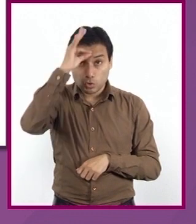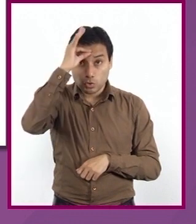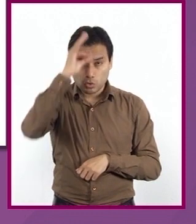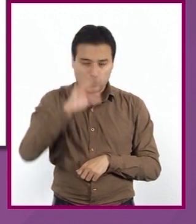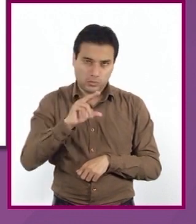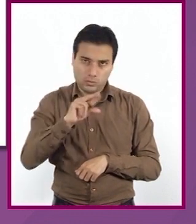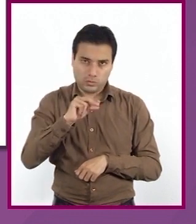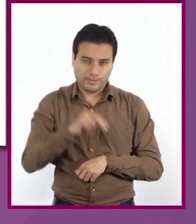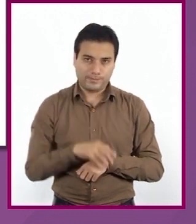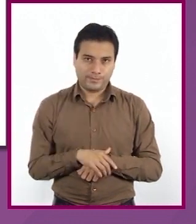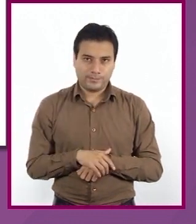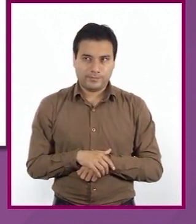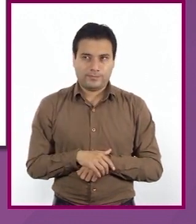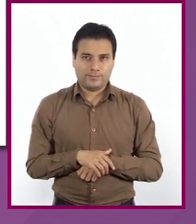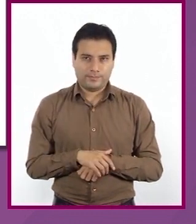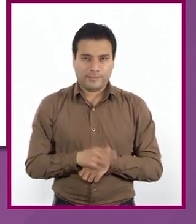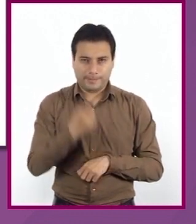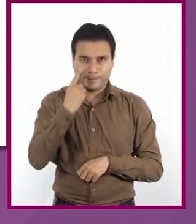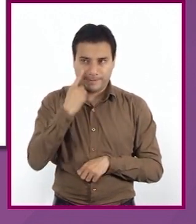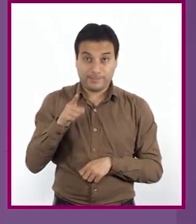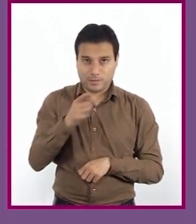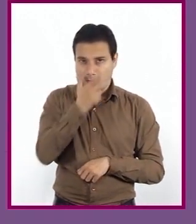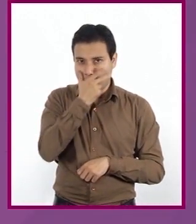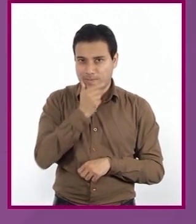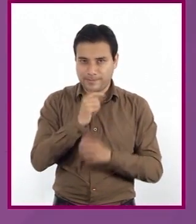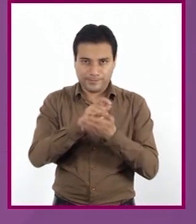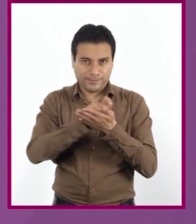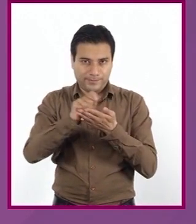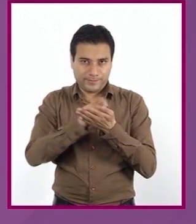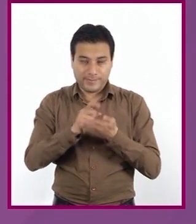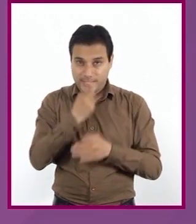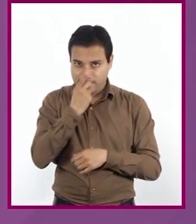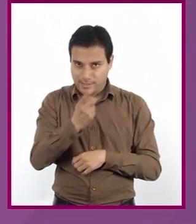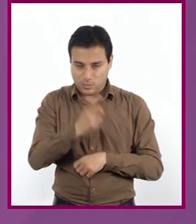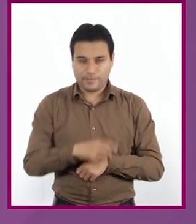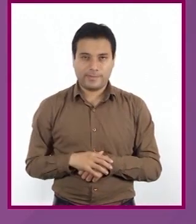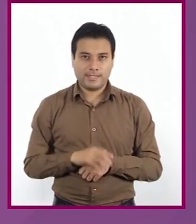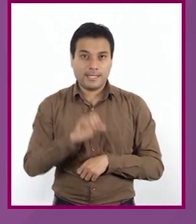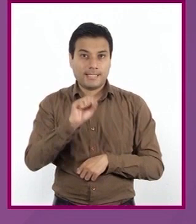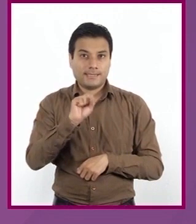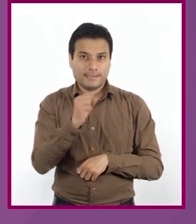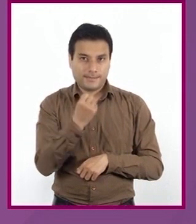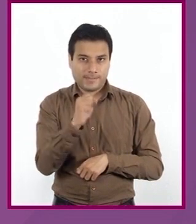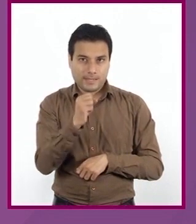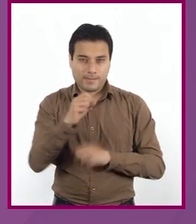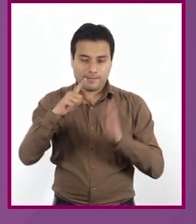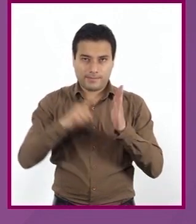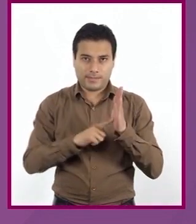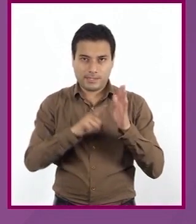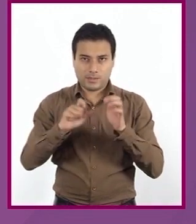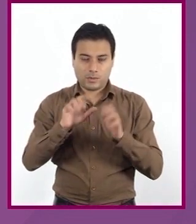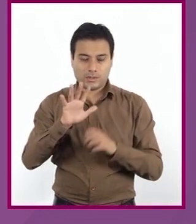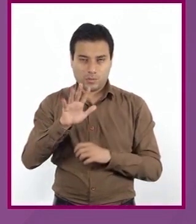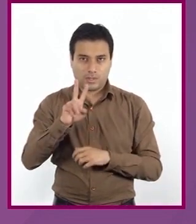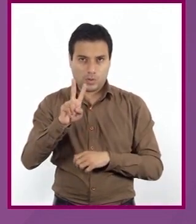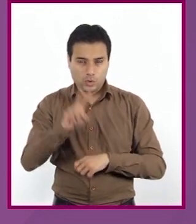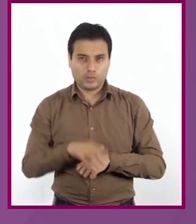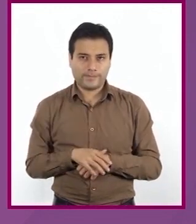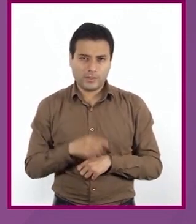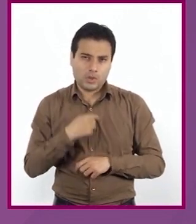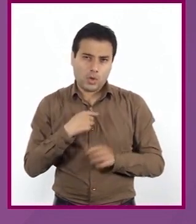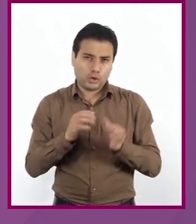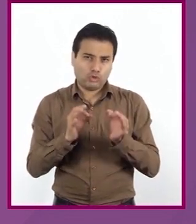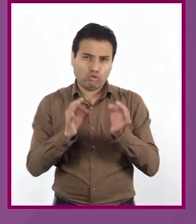la siguiente cita de sus memorias. En septiembre de 1752, erigí